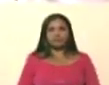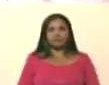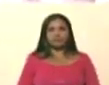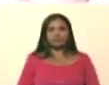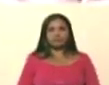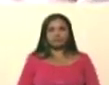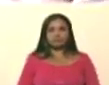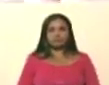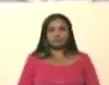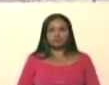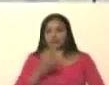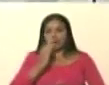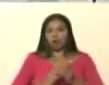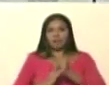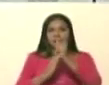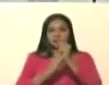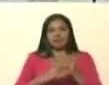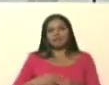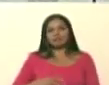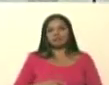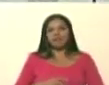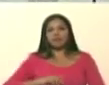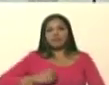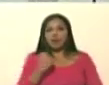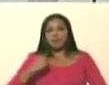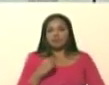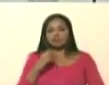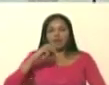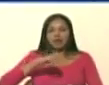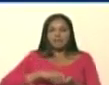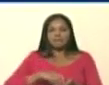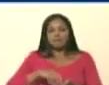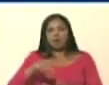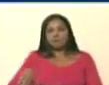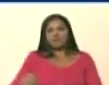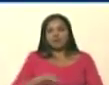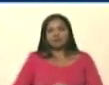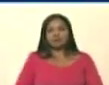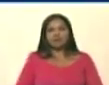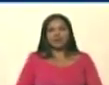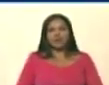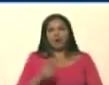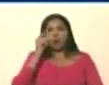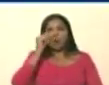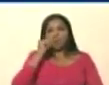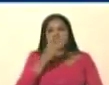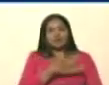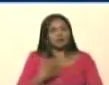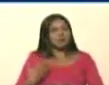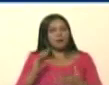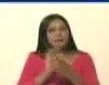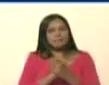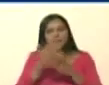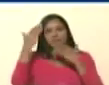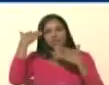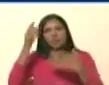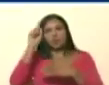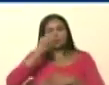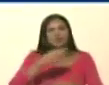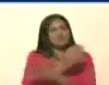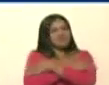al comandante de la policía del estado miranda general de división regulo a rebote querido compañero saludo